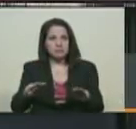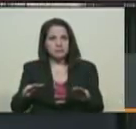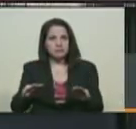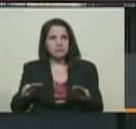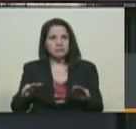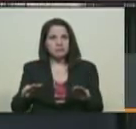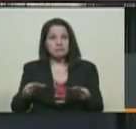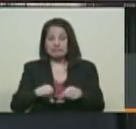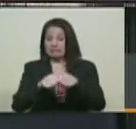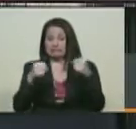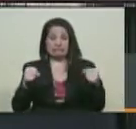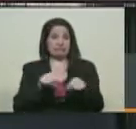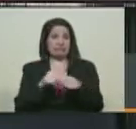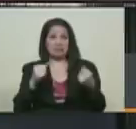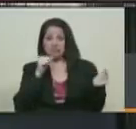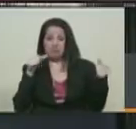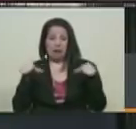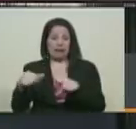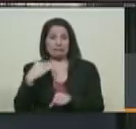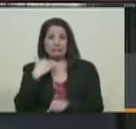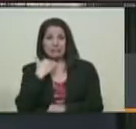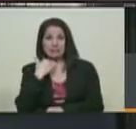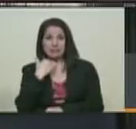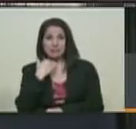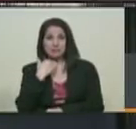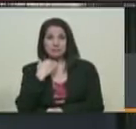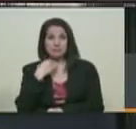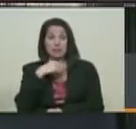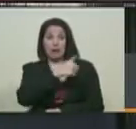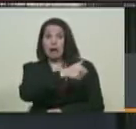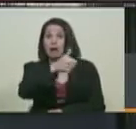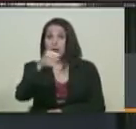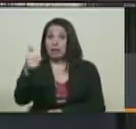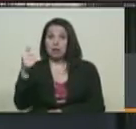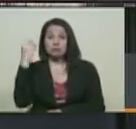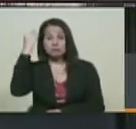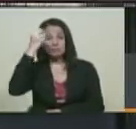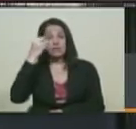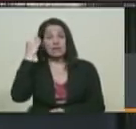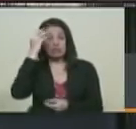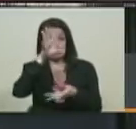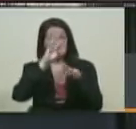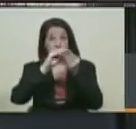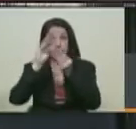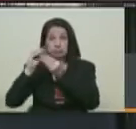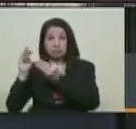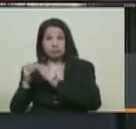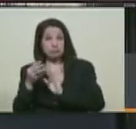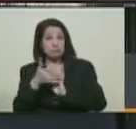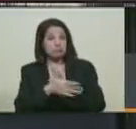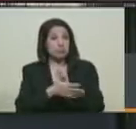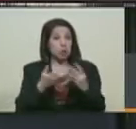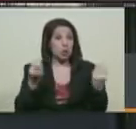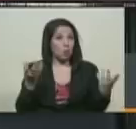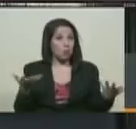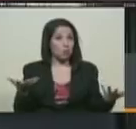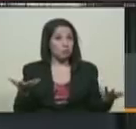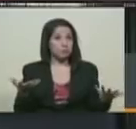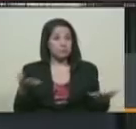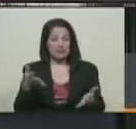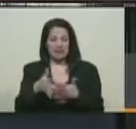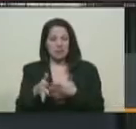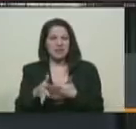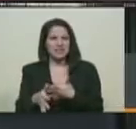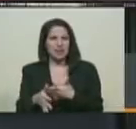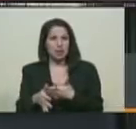destruirla. Que cada quien saque sus propias conclusiones. Por eso la elección de la Asamblea Nacional